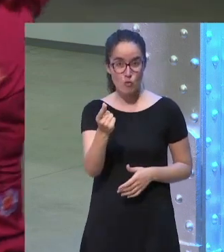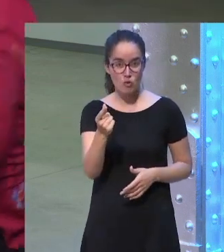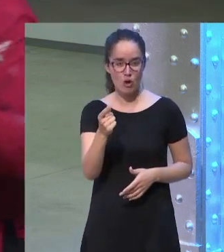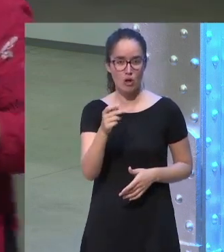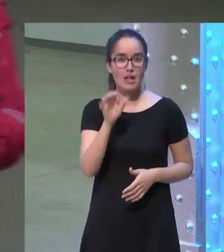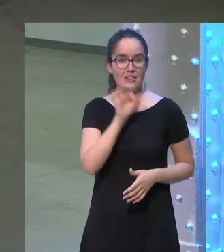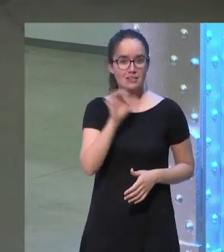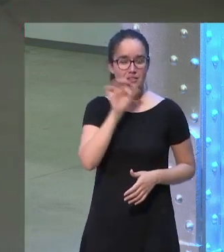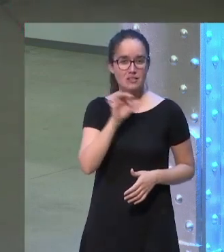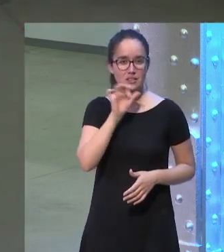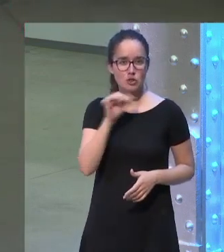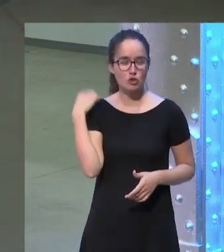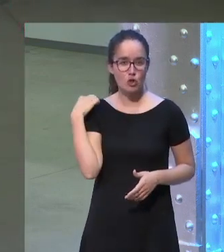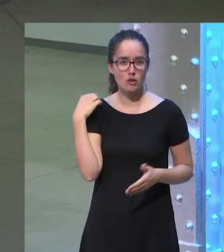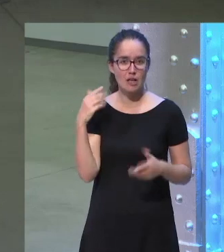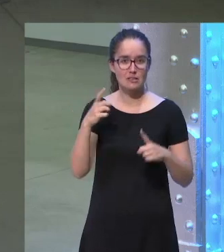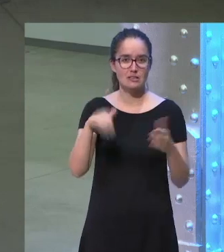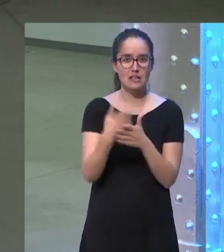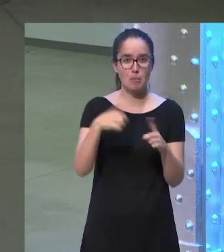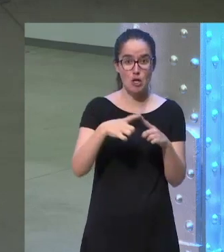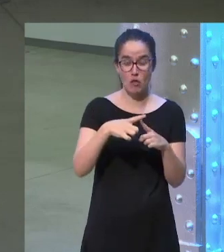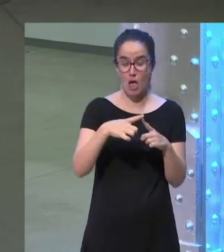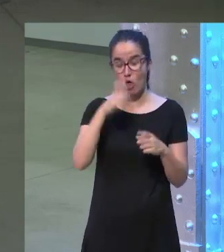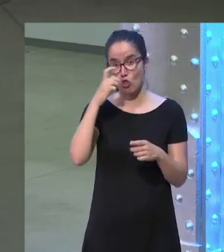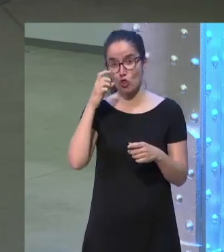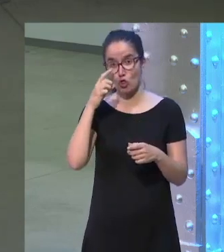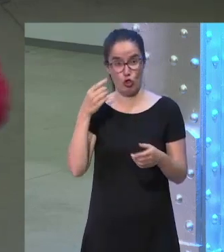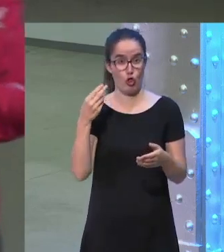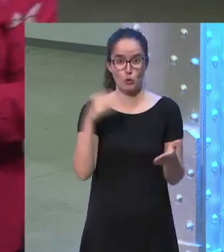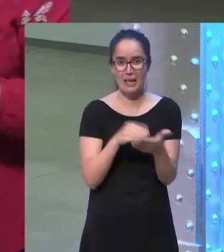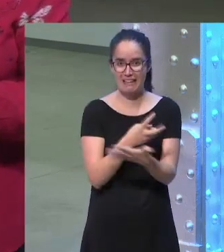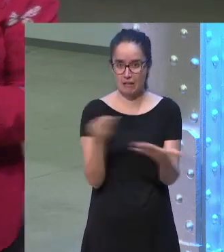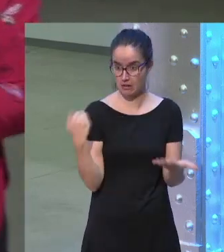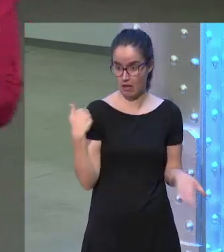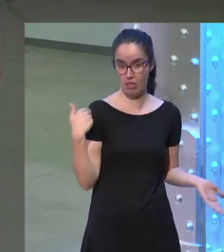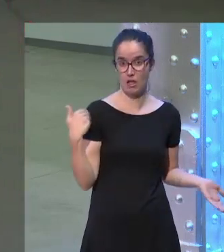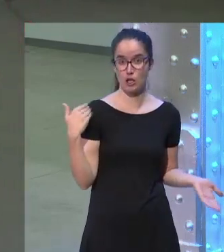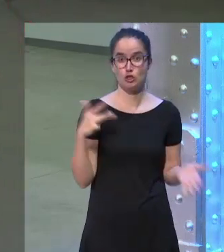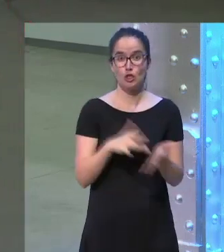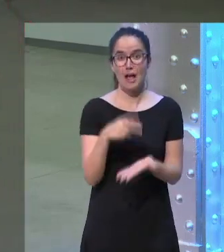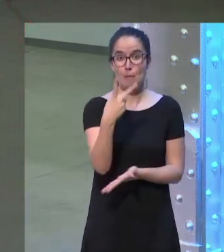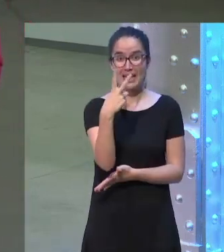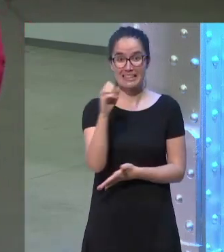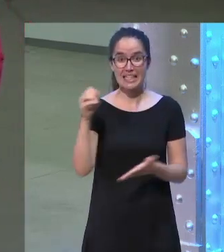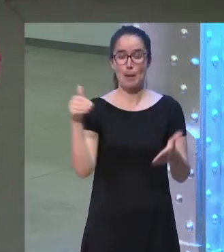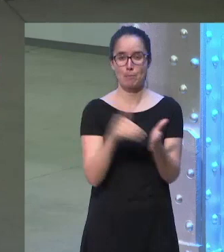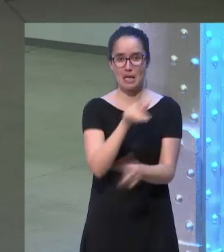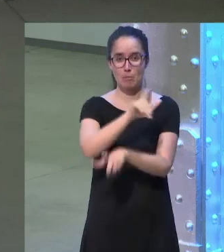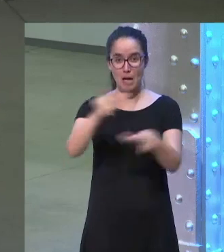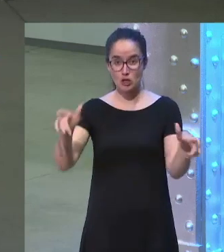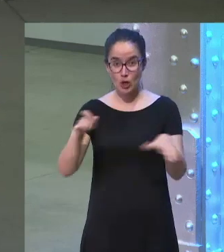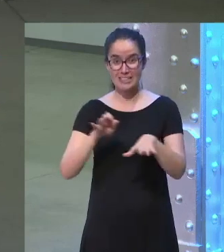pleno siglo XXI no, estos son datos hasta mayo de 2017, o sea, de anteayer, hay del orden de 20.000 casos declarados